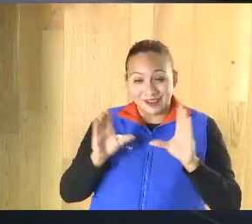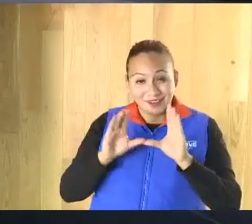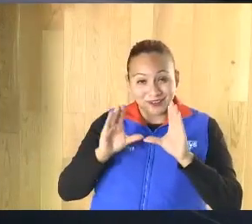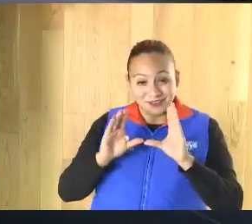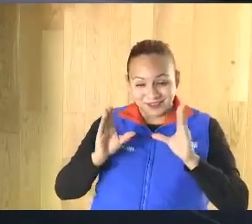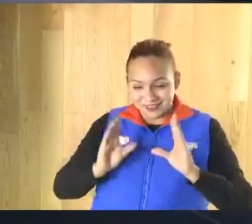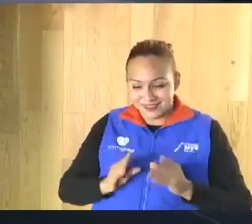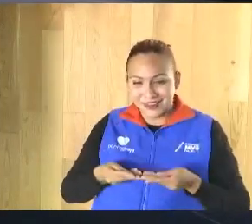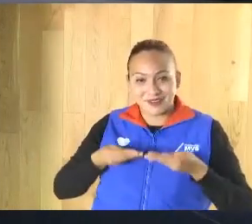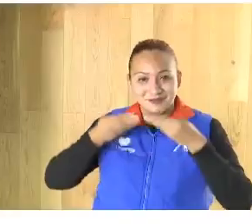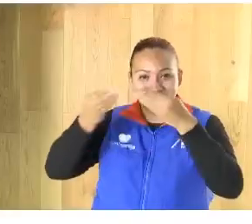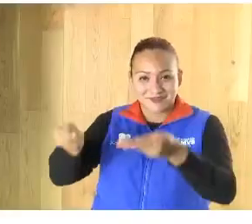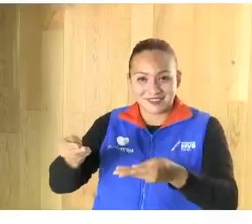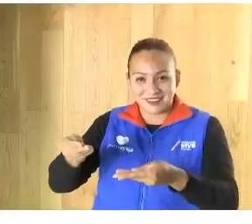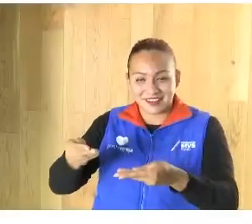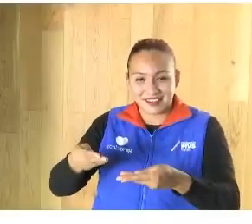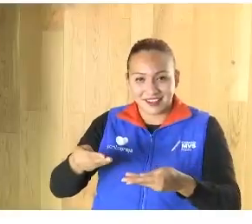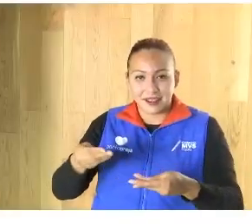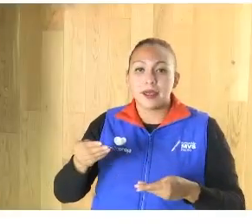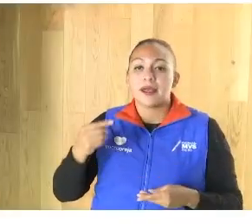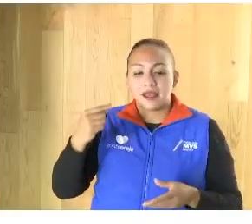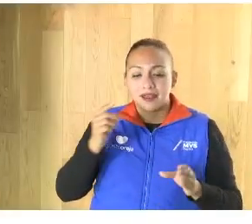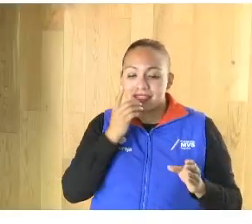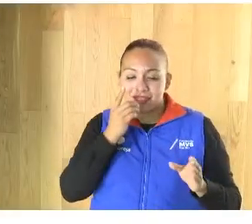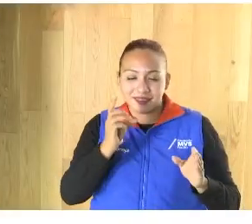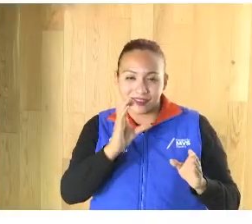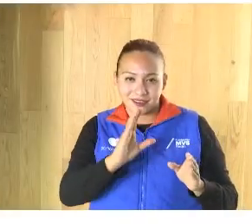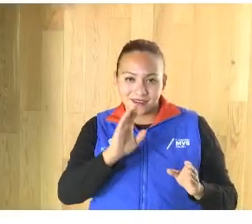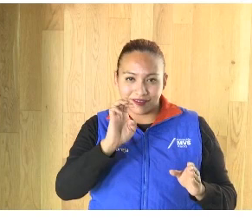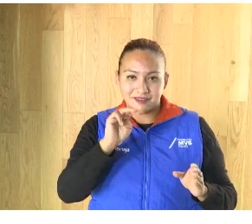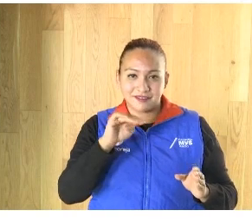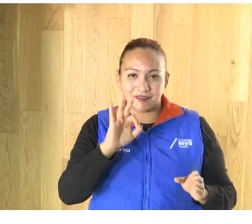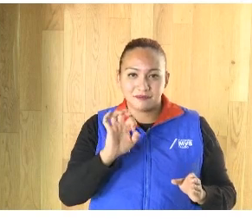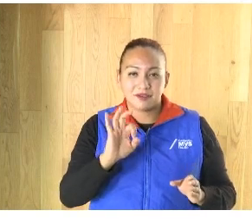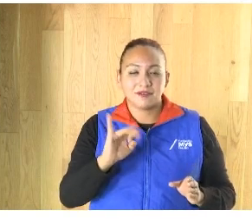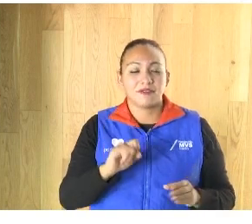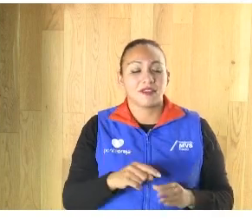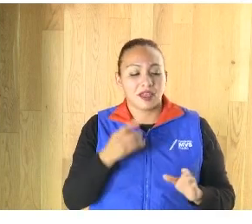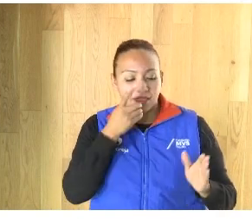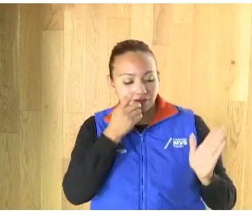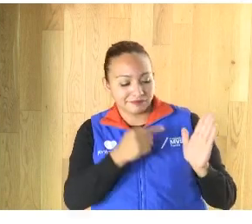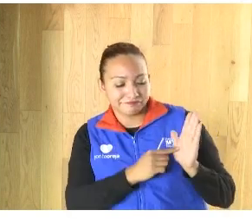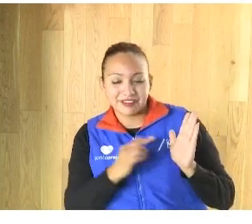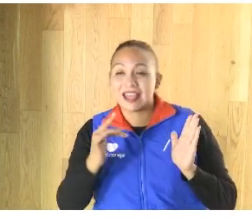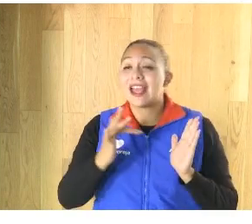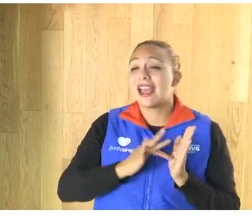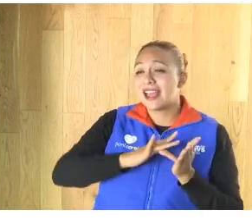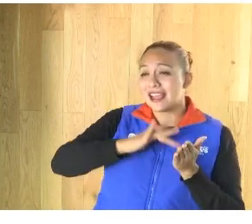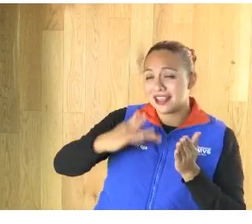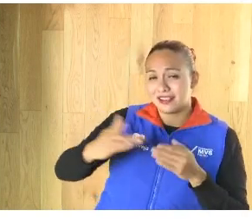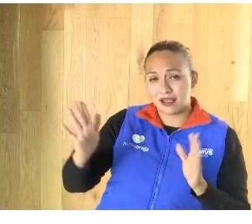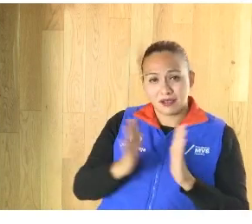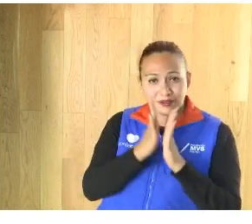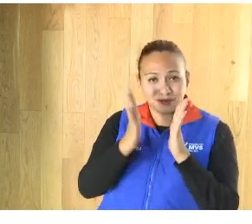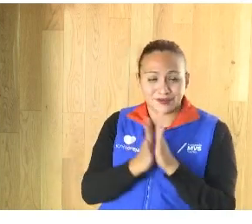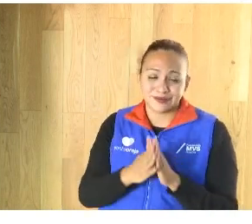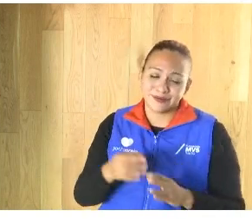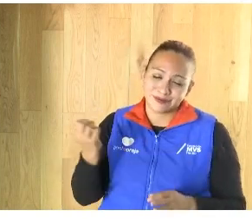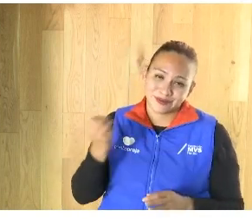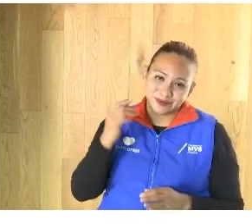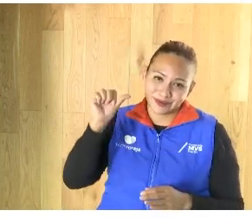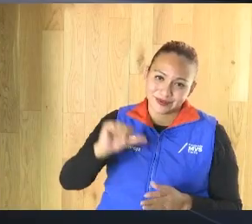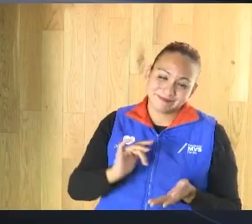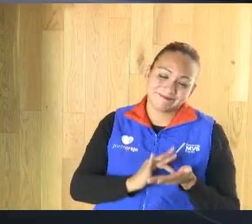nombre del CEMEFI para mostrarte aquí el agradecimiento que tenemos el día de hoy. Y